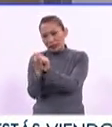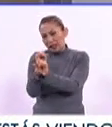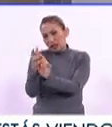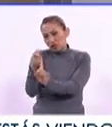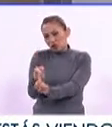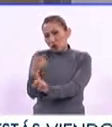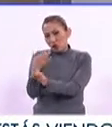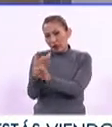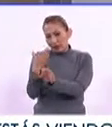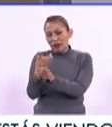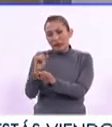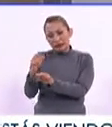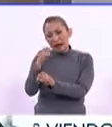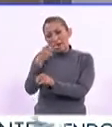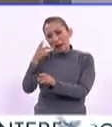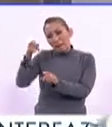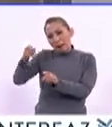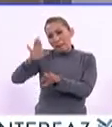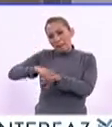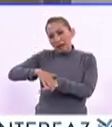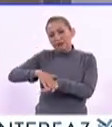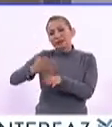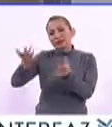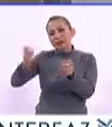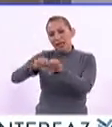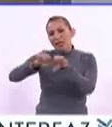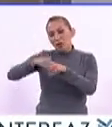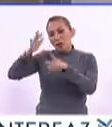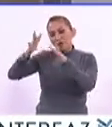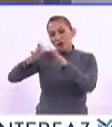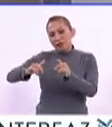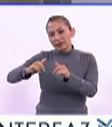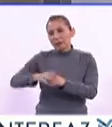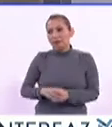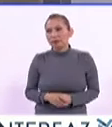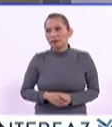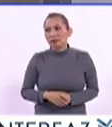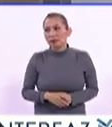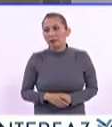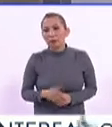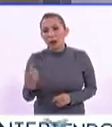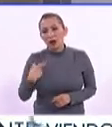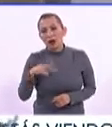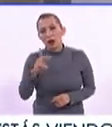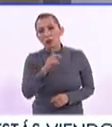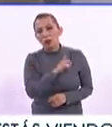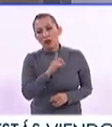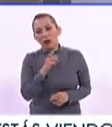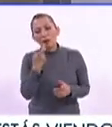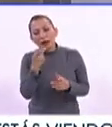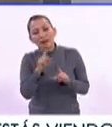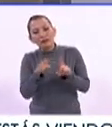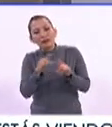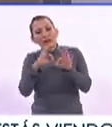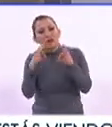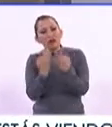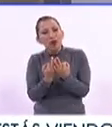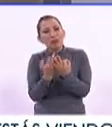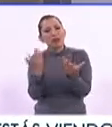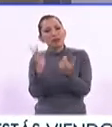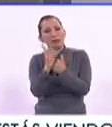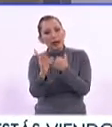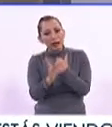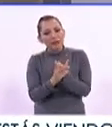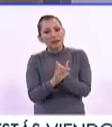investigación que está en curso, pues sí nos referiremos básicamente al caso francés, pero podemos hablar de distintos modelos de